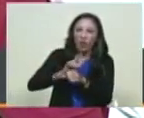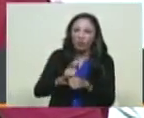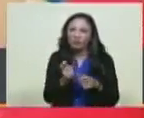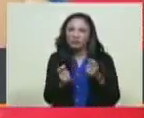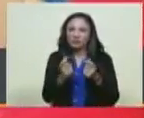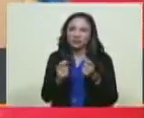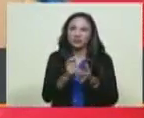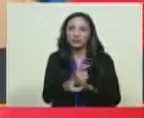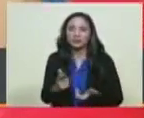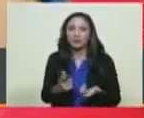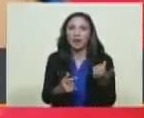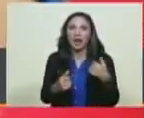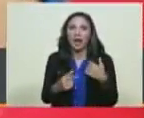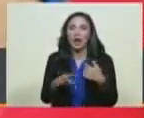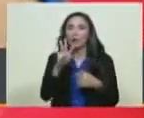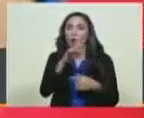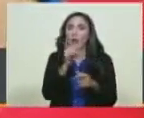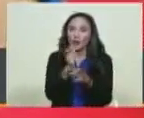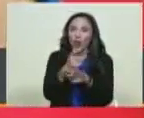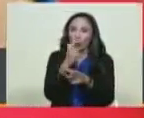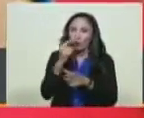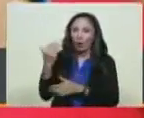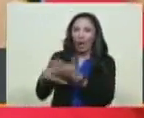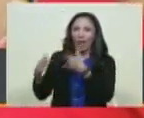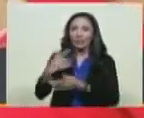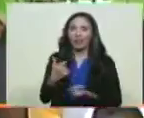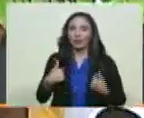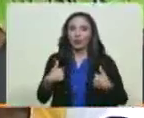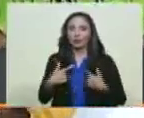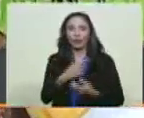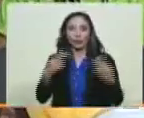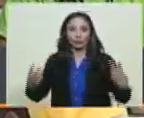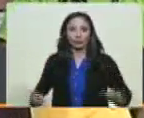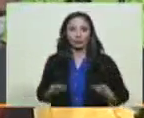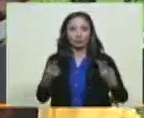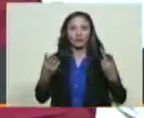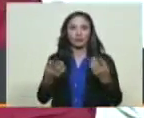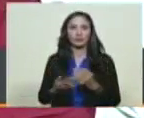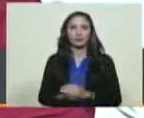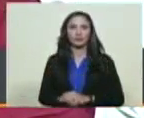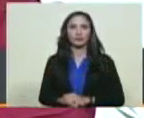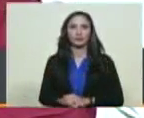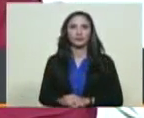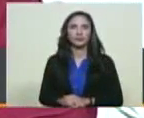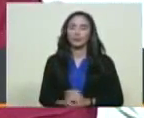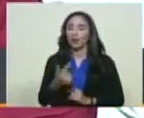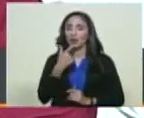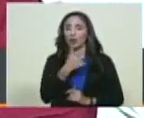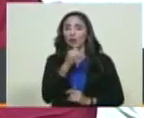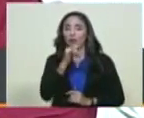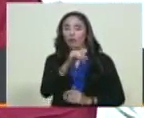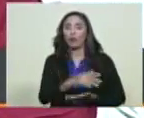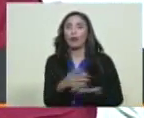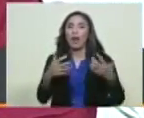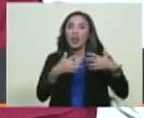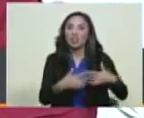atentado fascista del 4 de agosto yo digo señores imperialistas